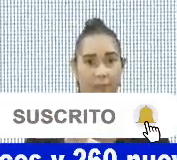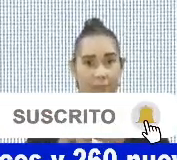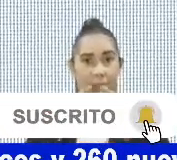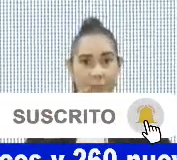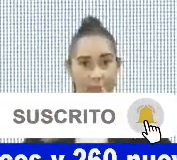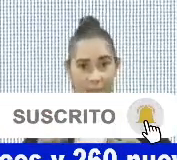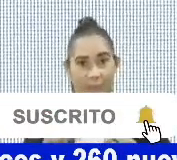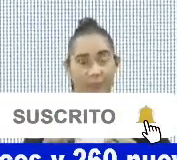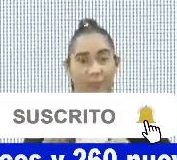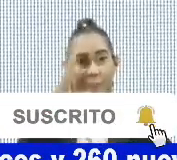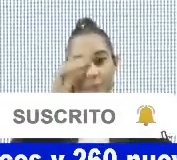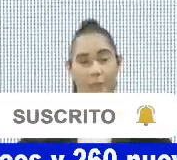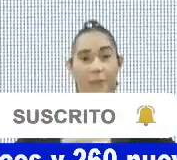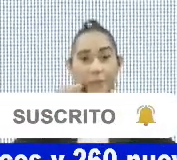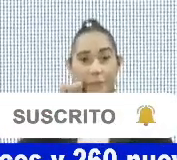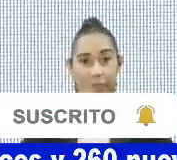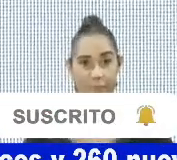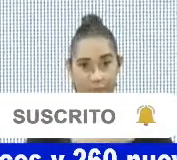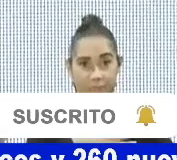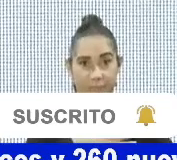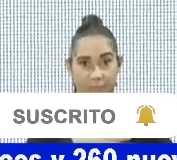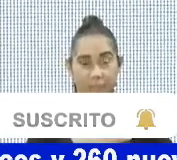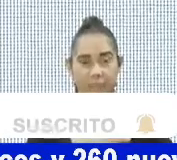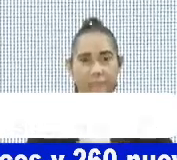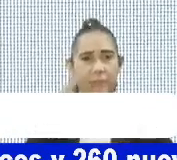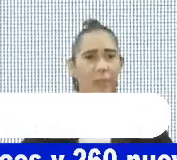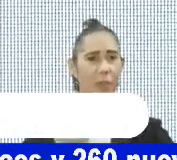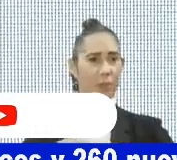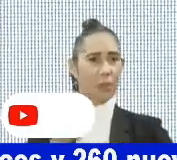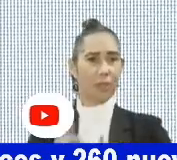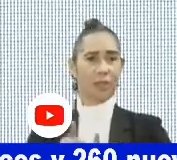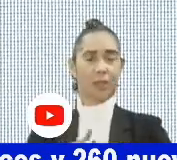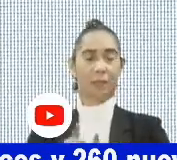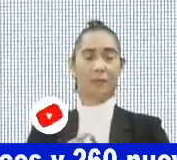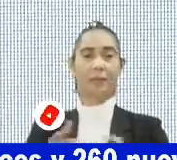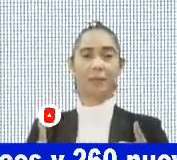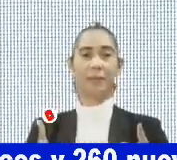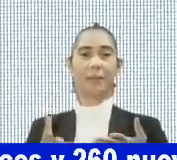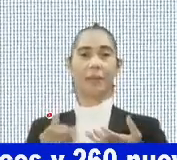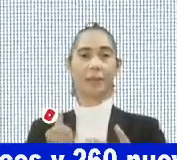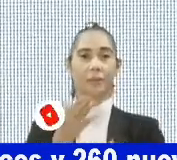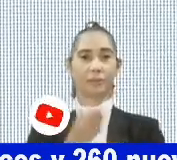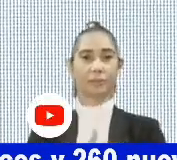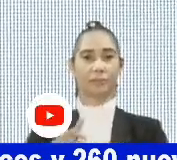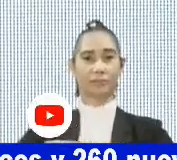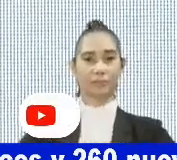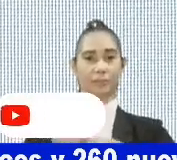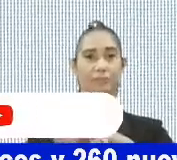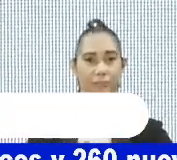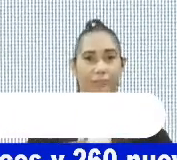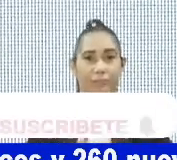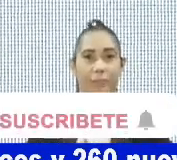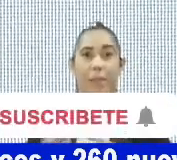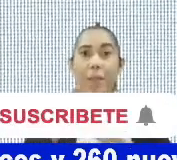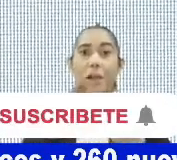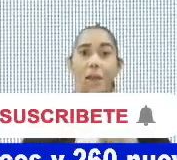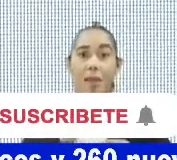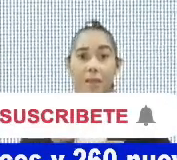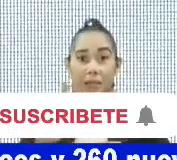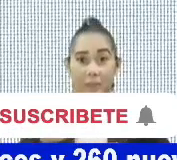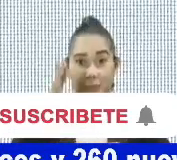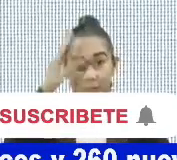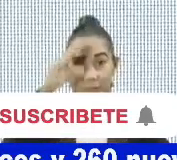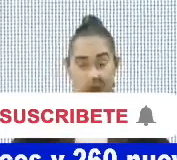de la prensa, señoras y señores, pero yo quiero también hacer un pare para responderle